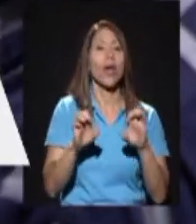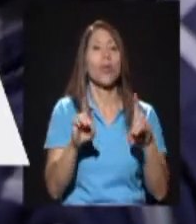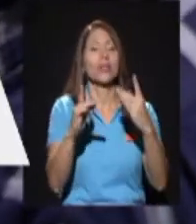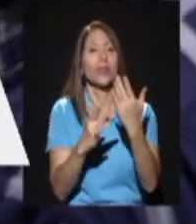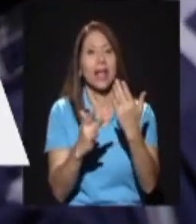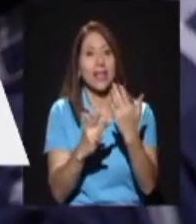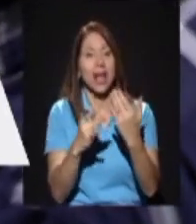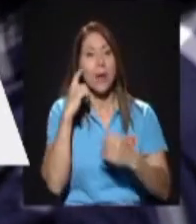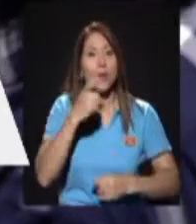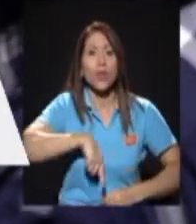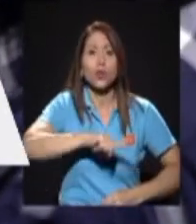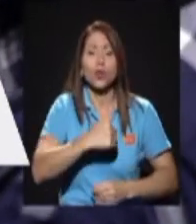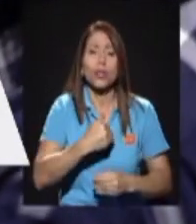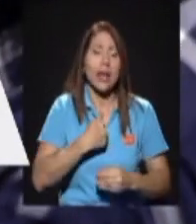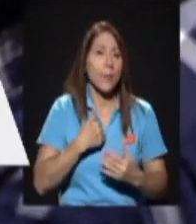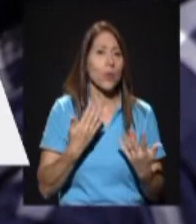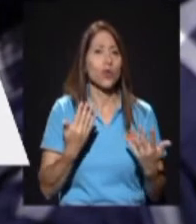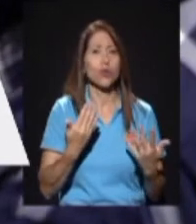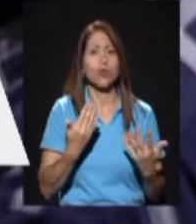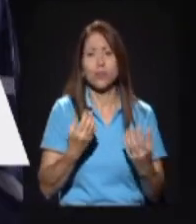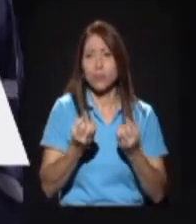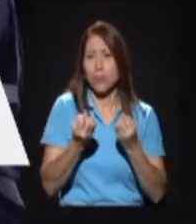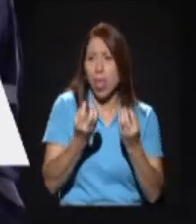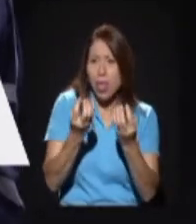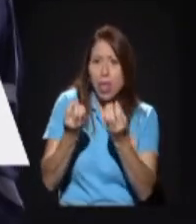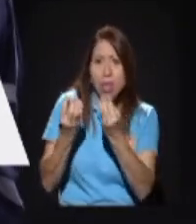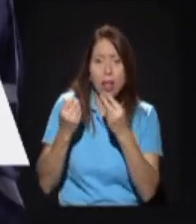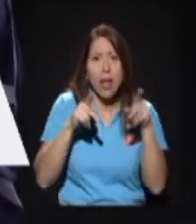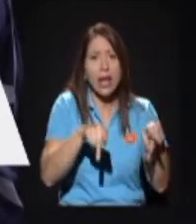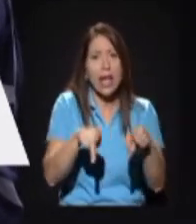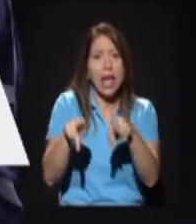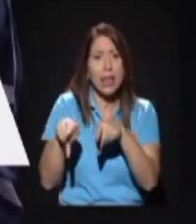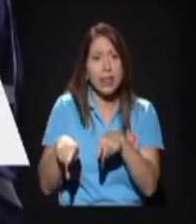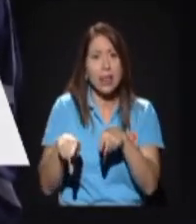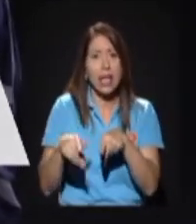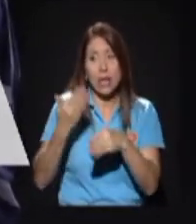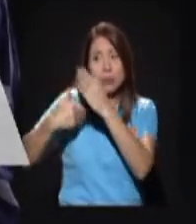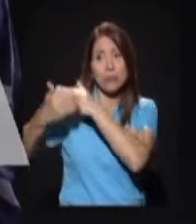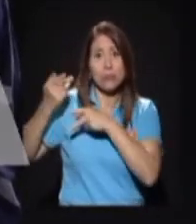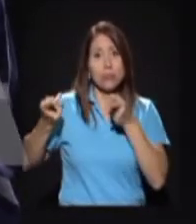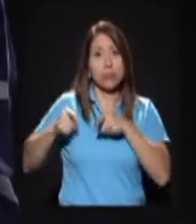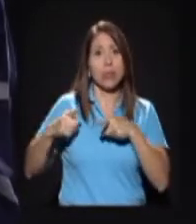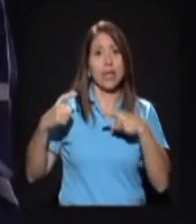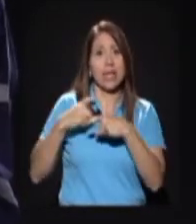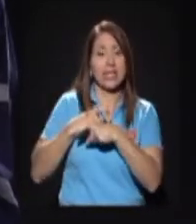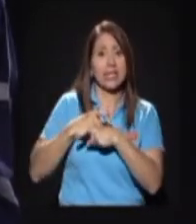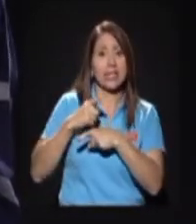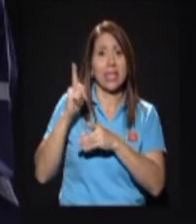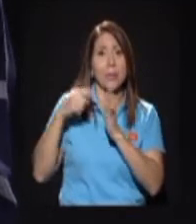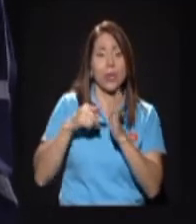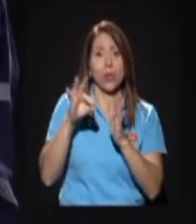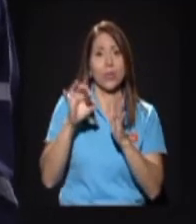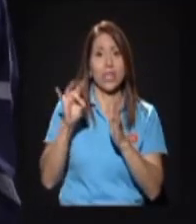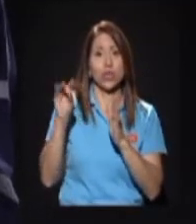tenemos es toda esa generación de gente que a partir de la crisis de los 80s ni siquiera llegó al colegio.